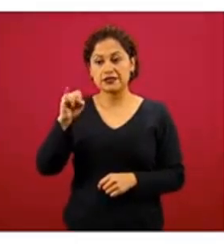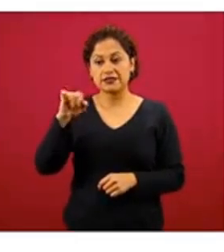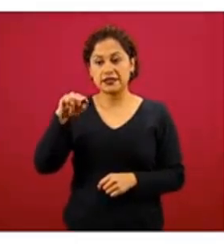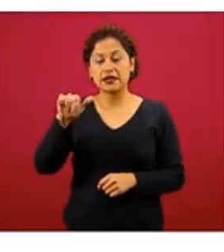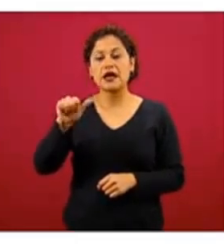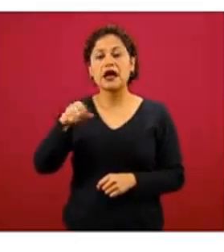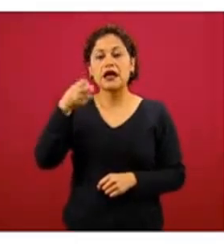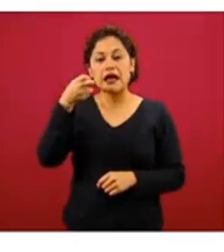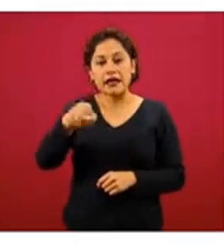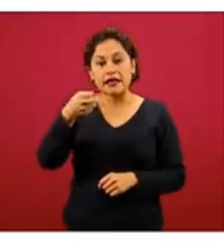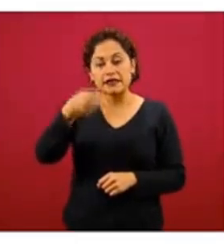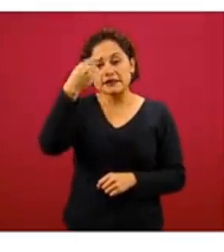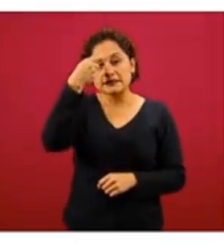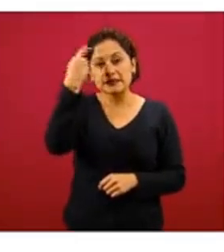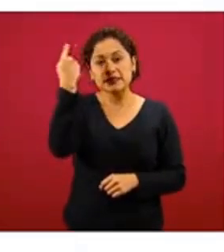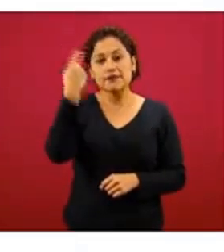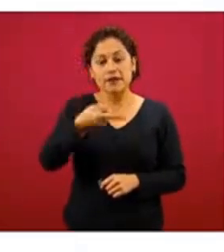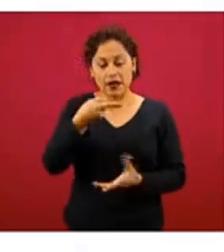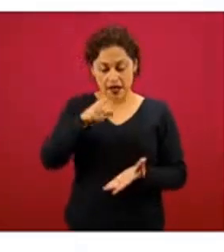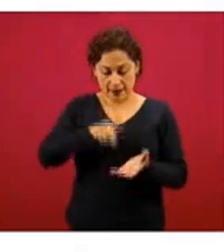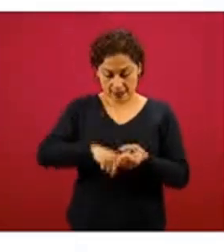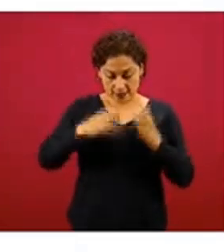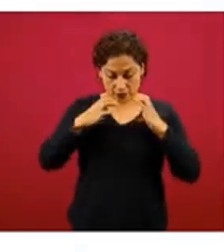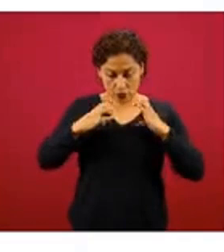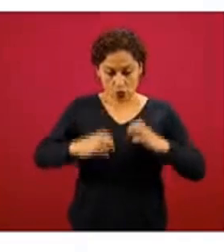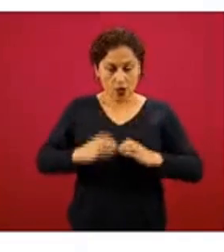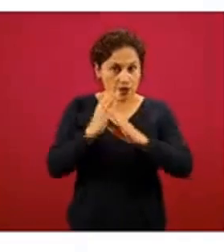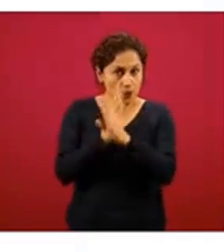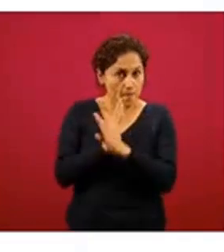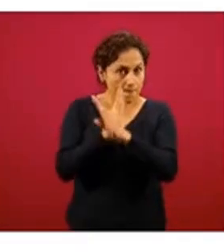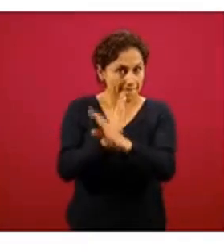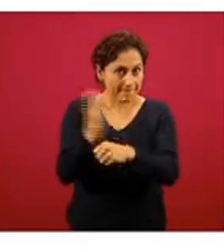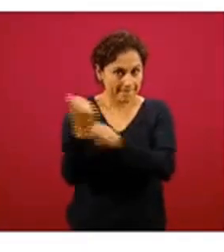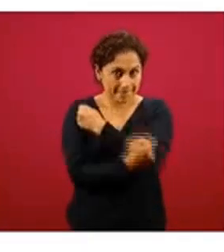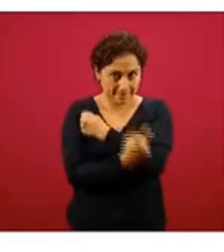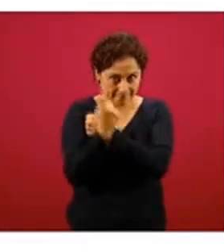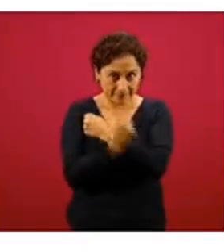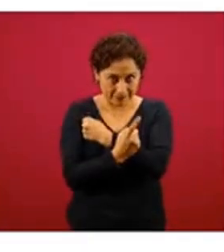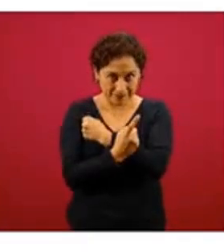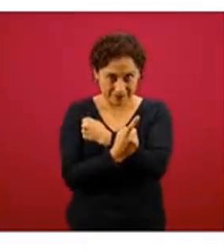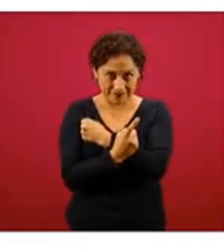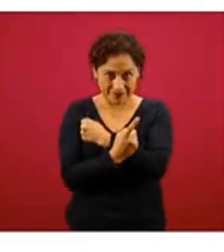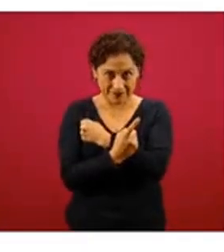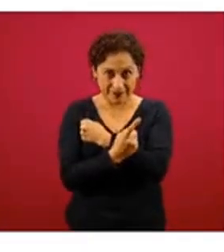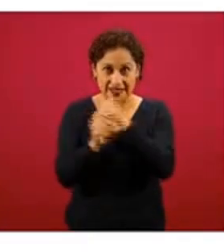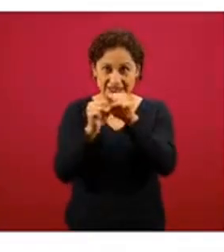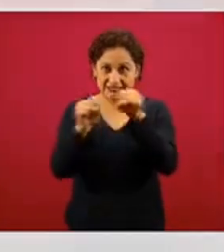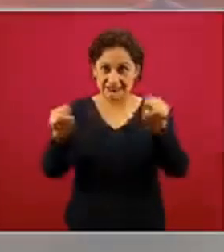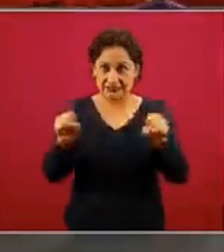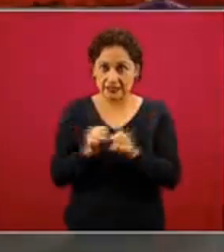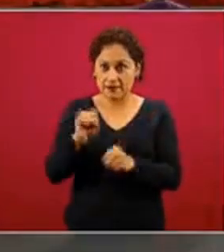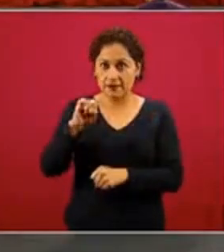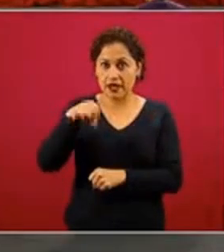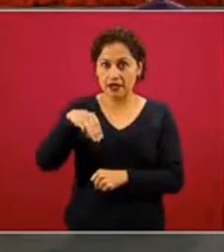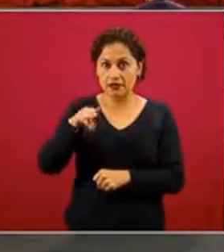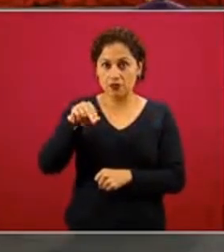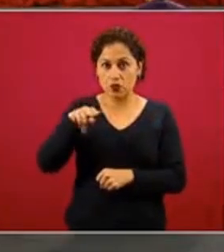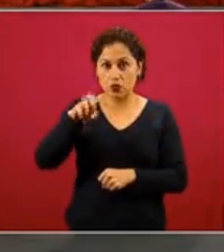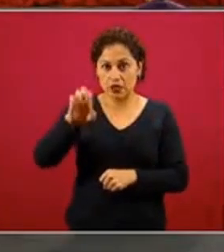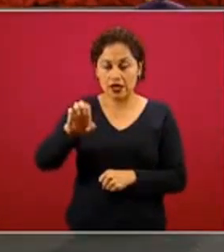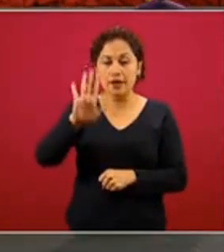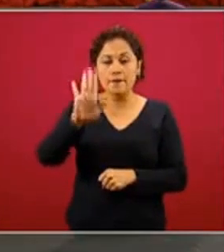El sistema inmune es muy sencillo, trabaja con una llave y una